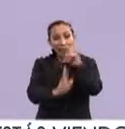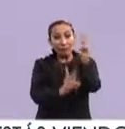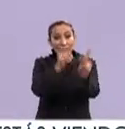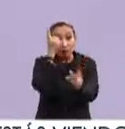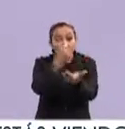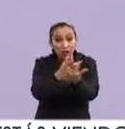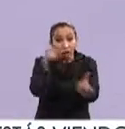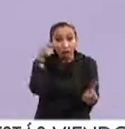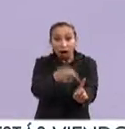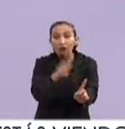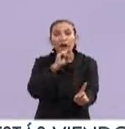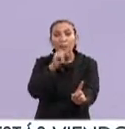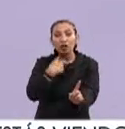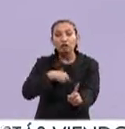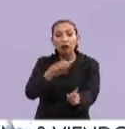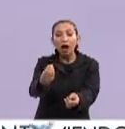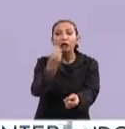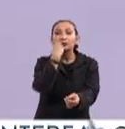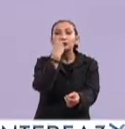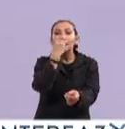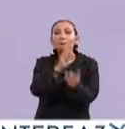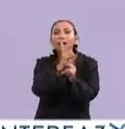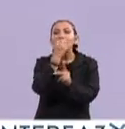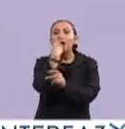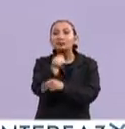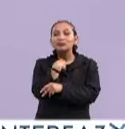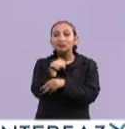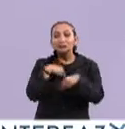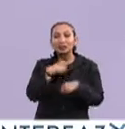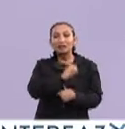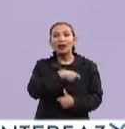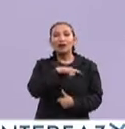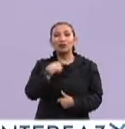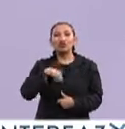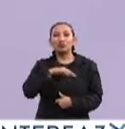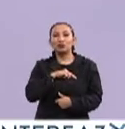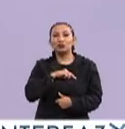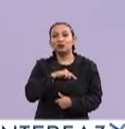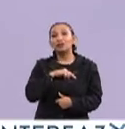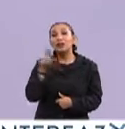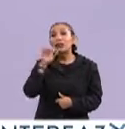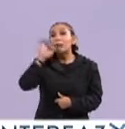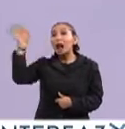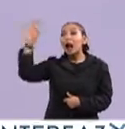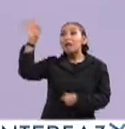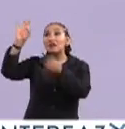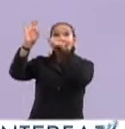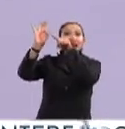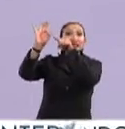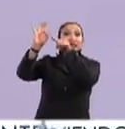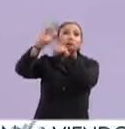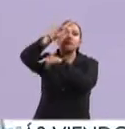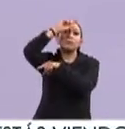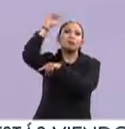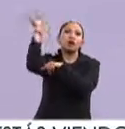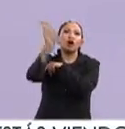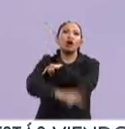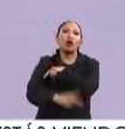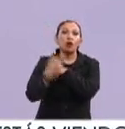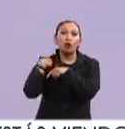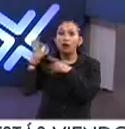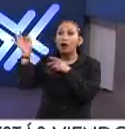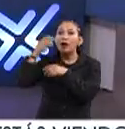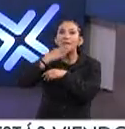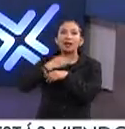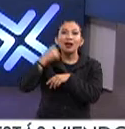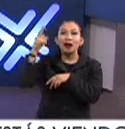nosotros mismos. Claro. También nos comentaban que los pesticidas también afectan a las abejas, que son fundamentales para el ciclo